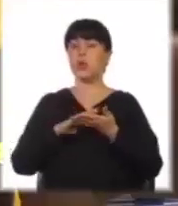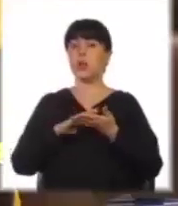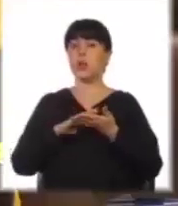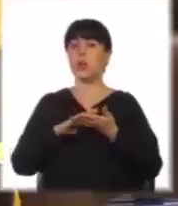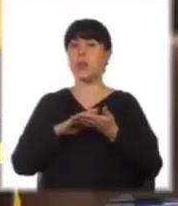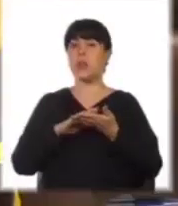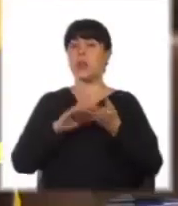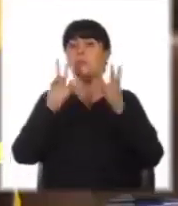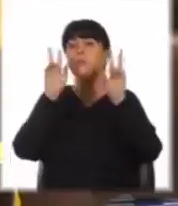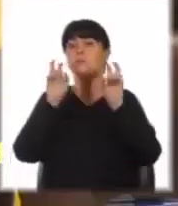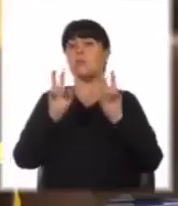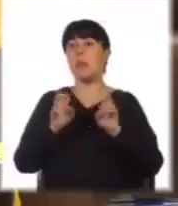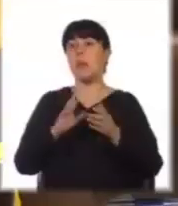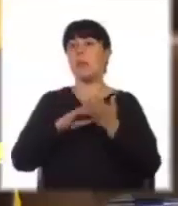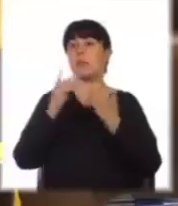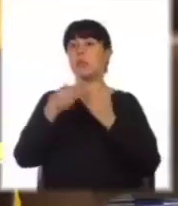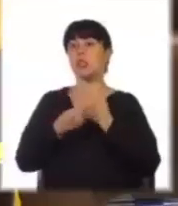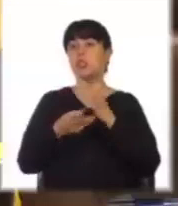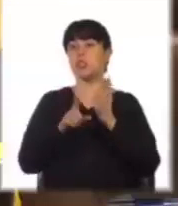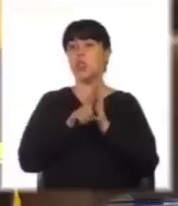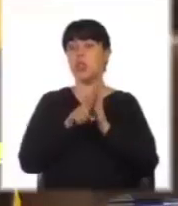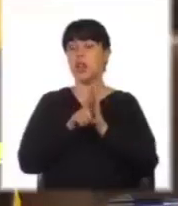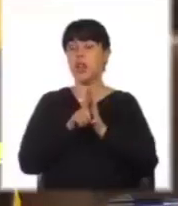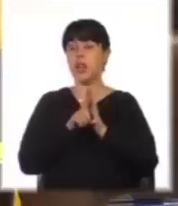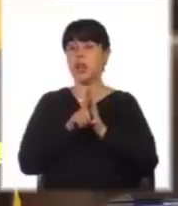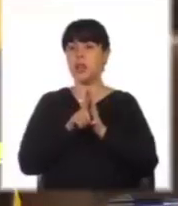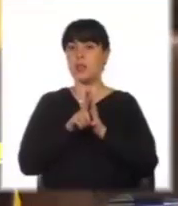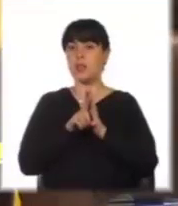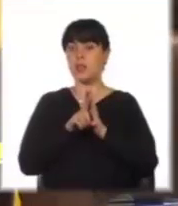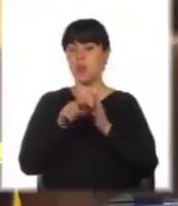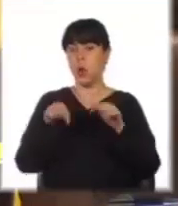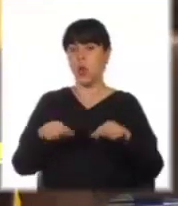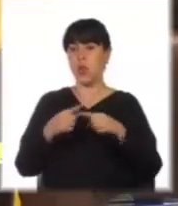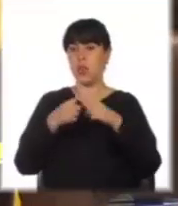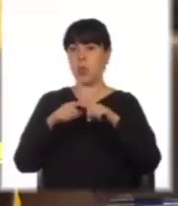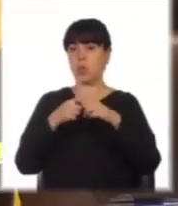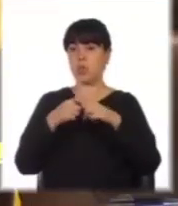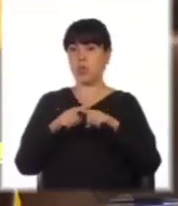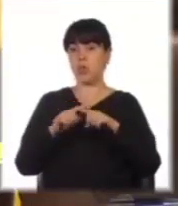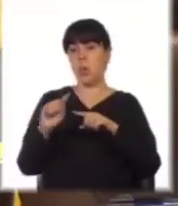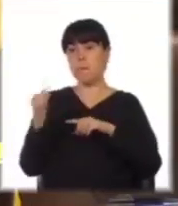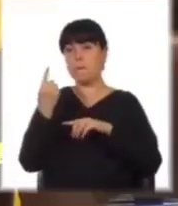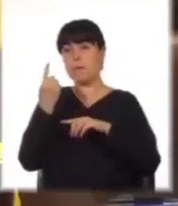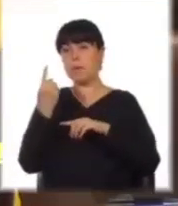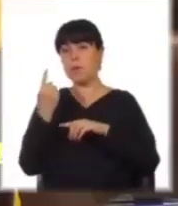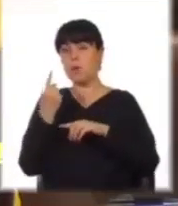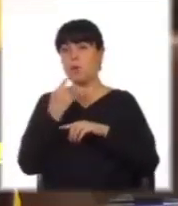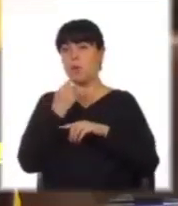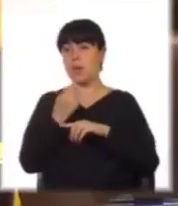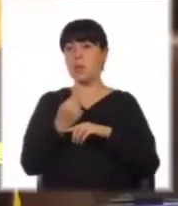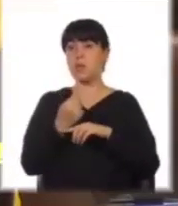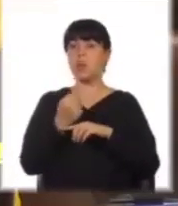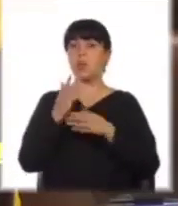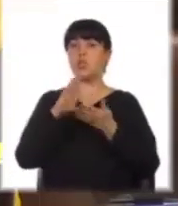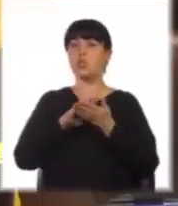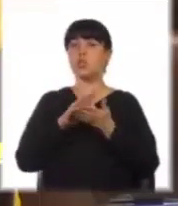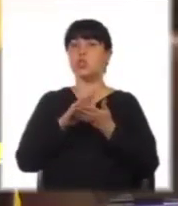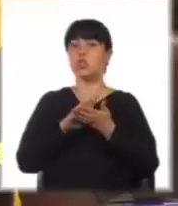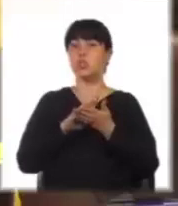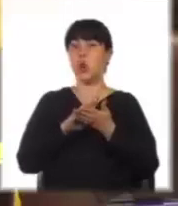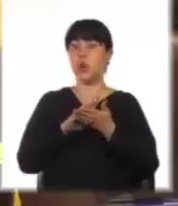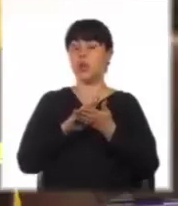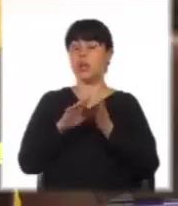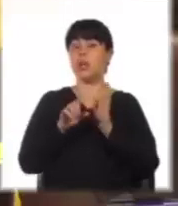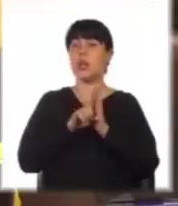algunos aspectos de este proyecto de ley que estamos hoy discutiendo. Un primer aspecto tiene que ver con las pensiones reparatorias que la